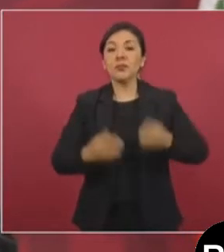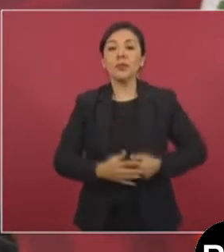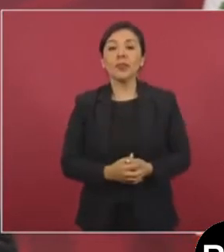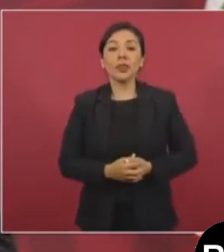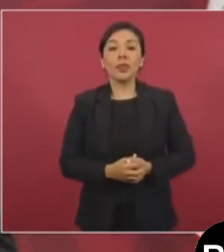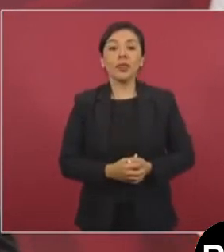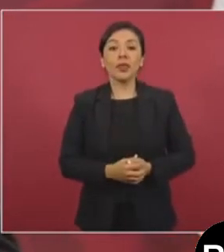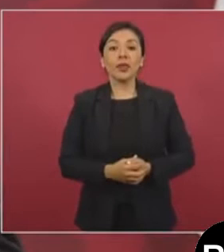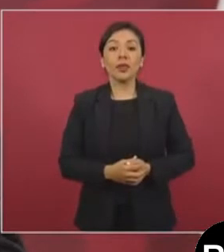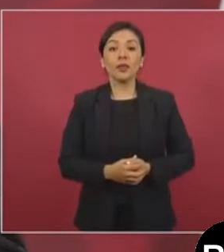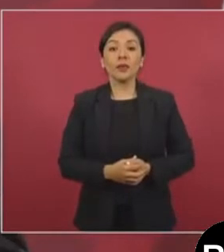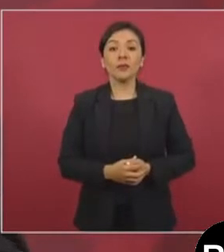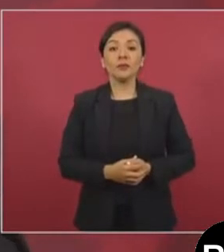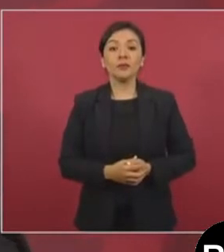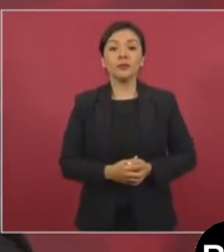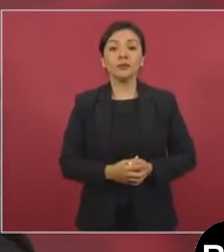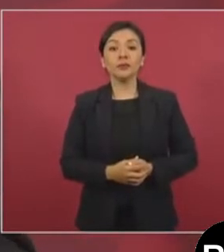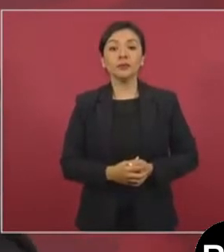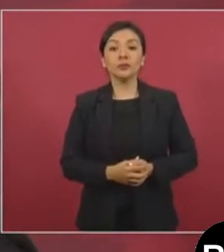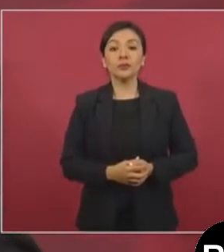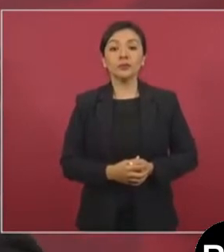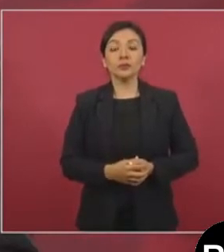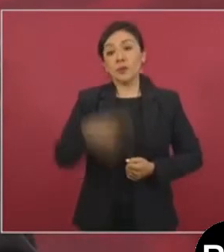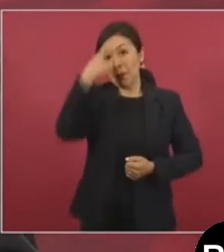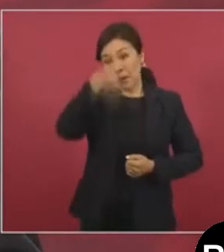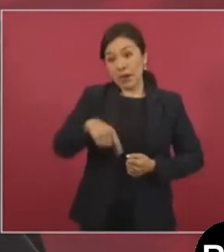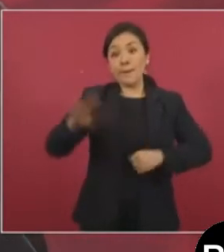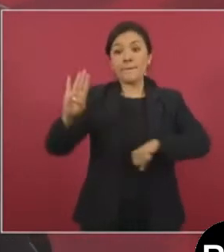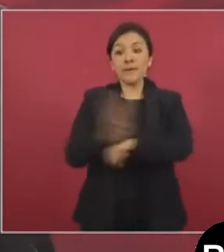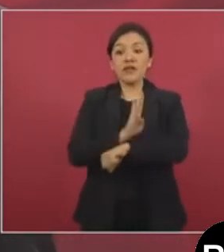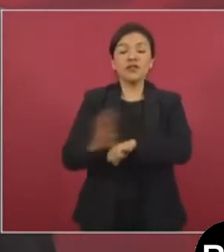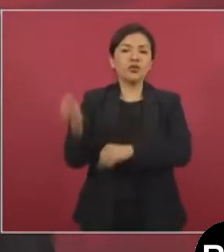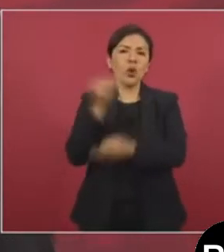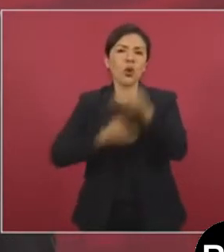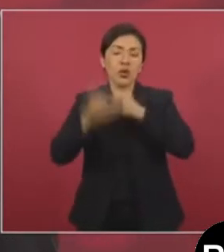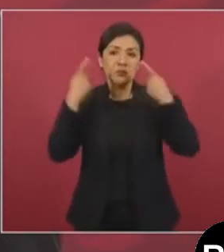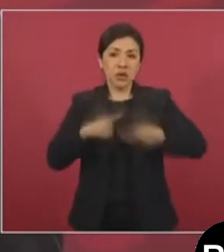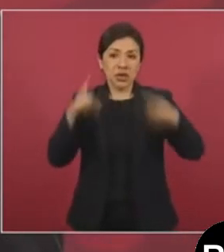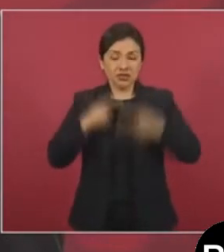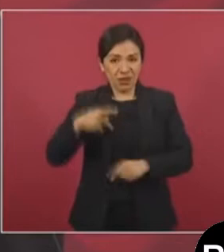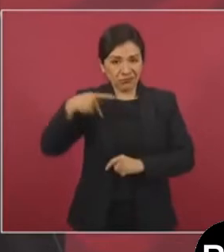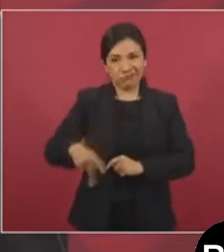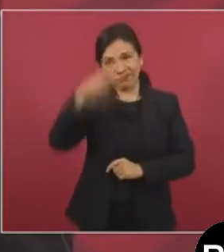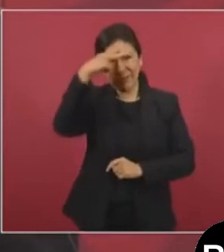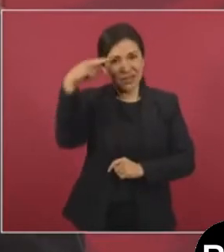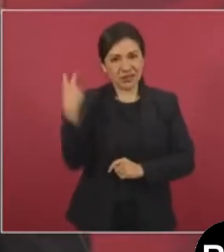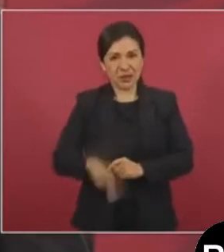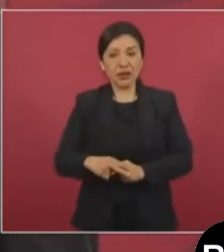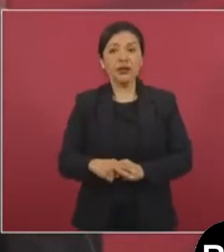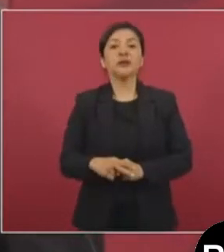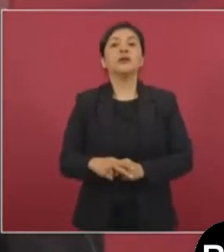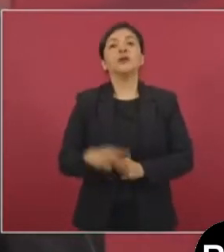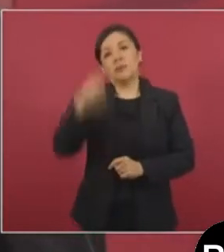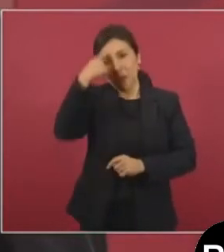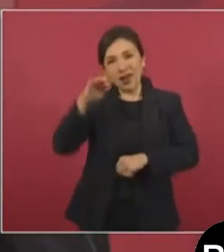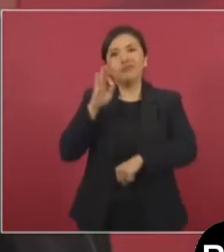en beneficio del pueblo de México, en beneficio de